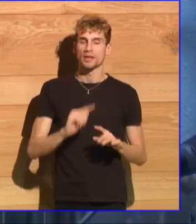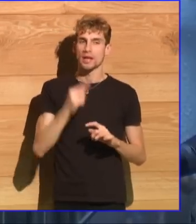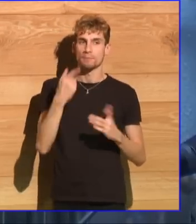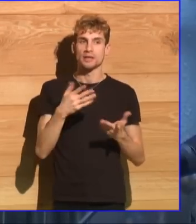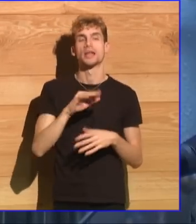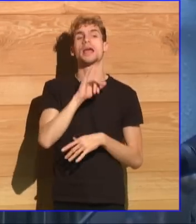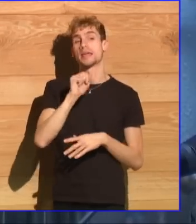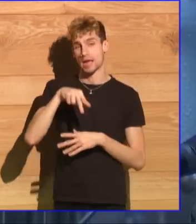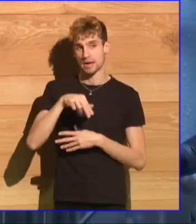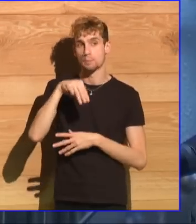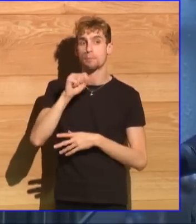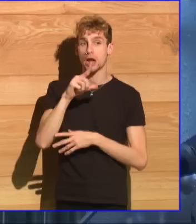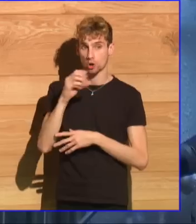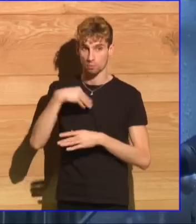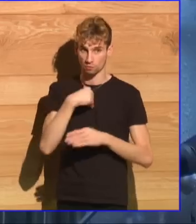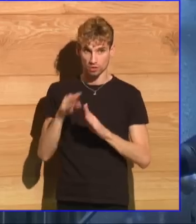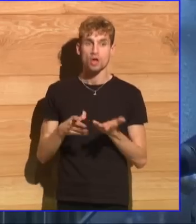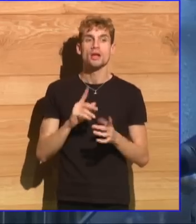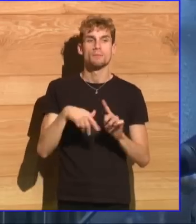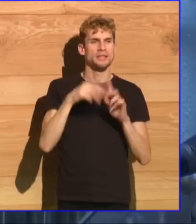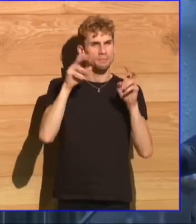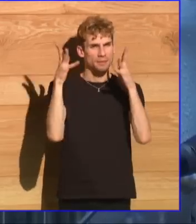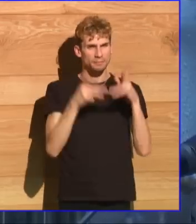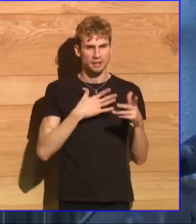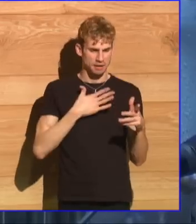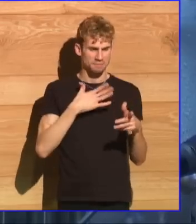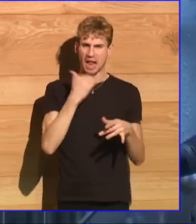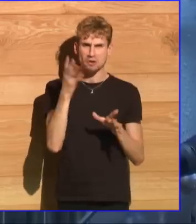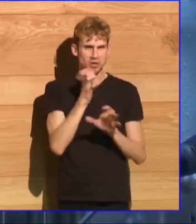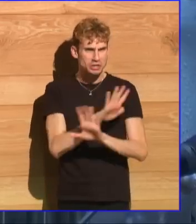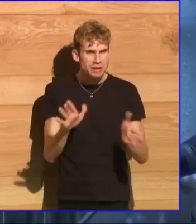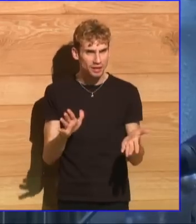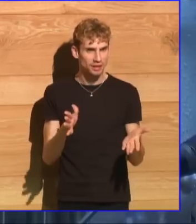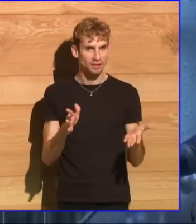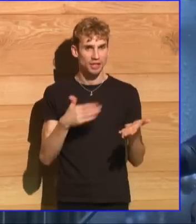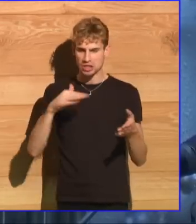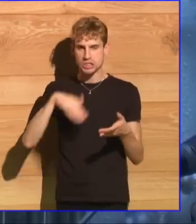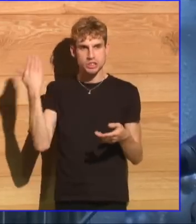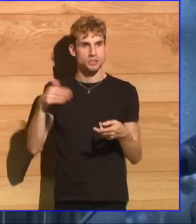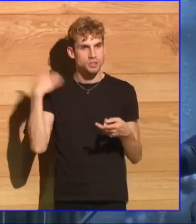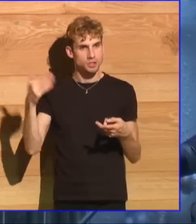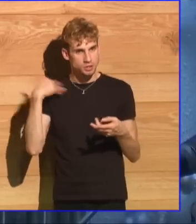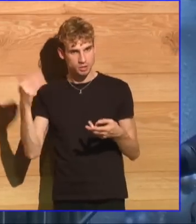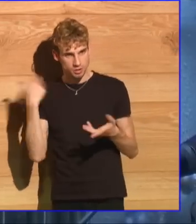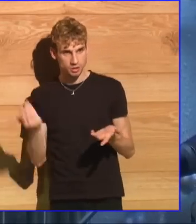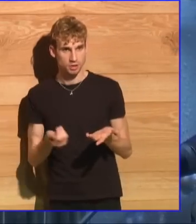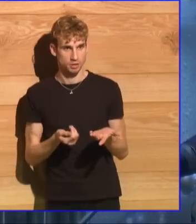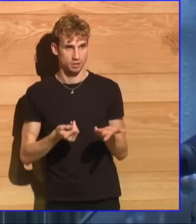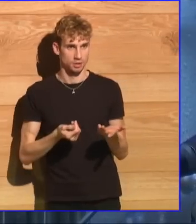Malcolm, en todo lo que era la matemática, que para mí era una cosa horrenda y terrible, que suspendía con